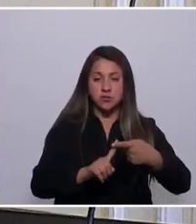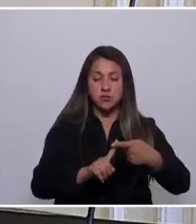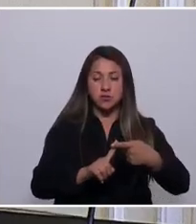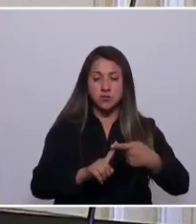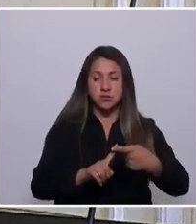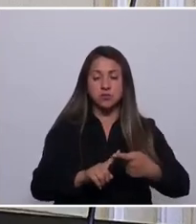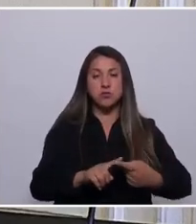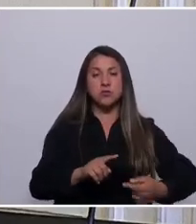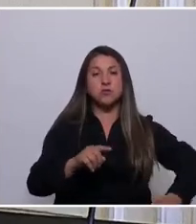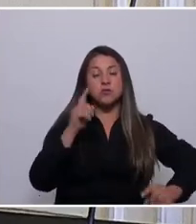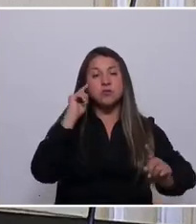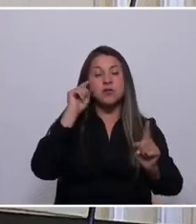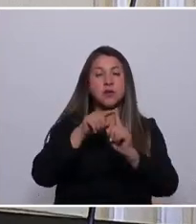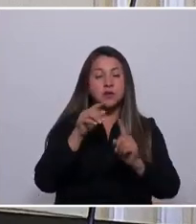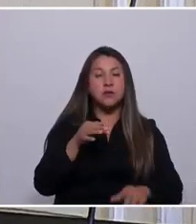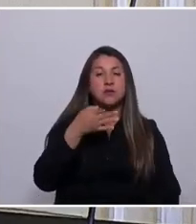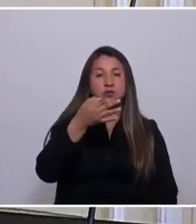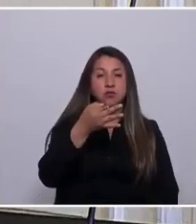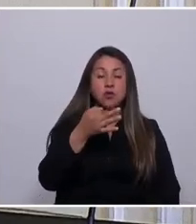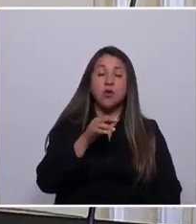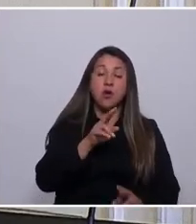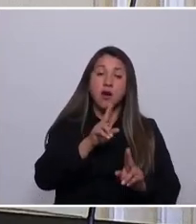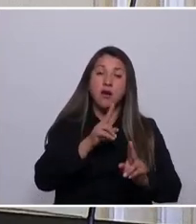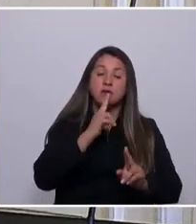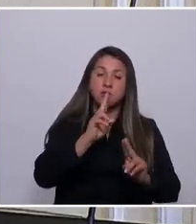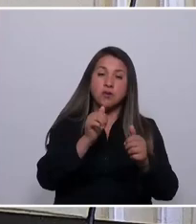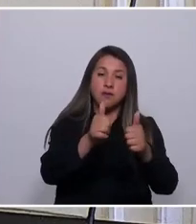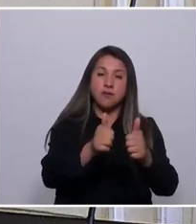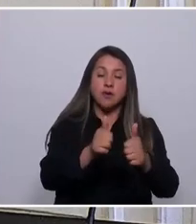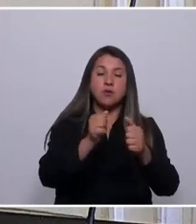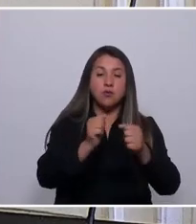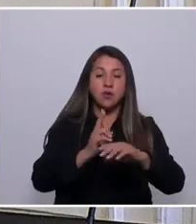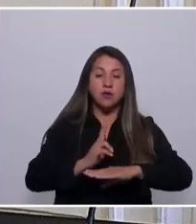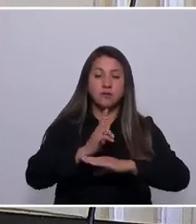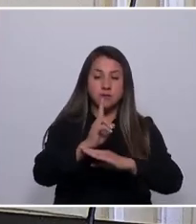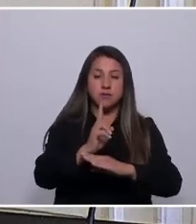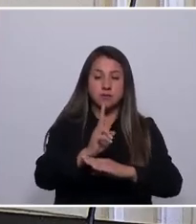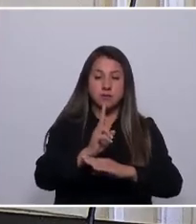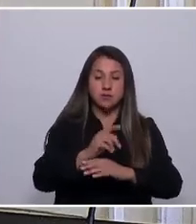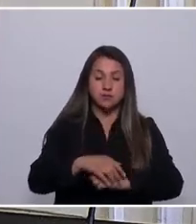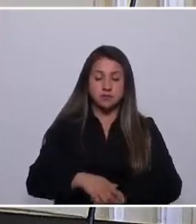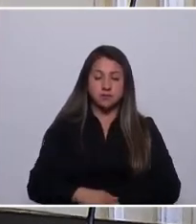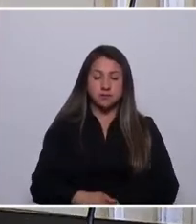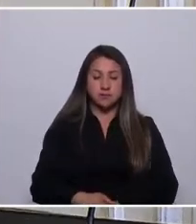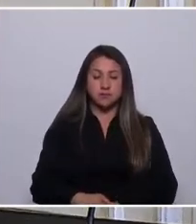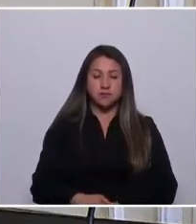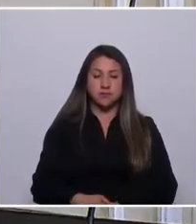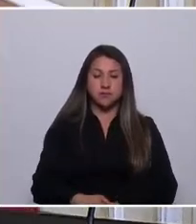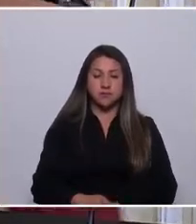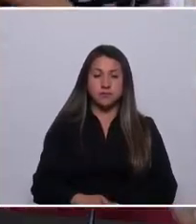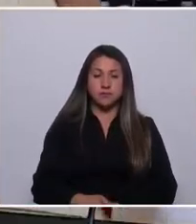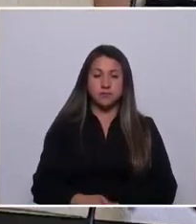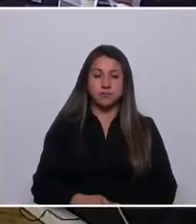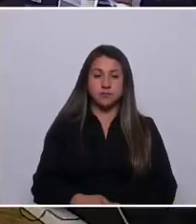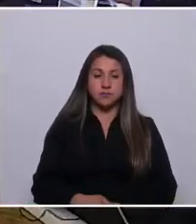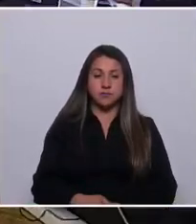con mira a que esta sea lo más exitosa y representativa posible.